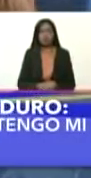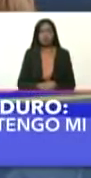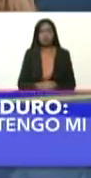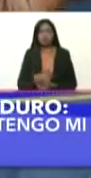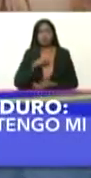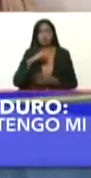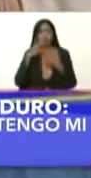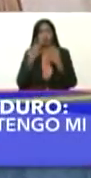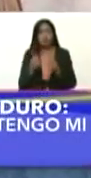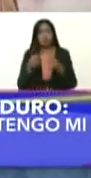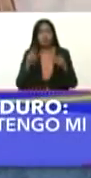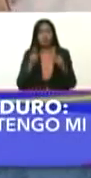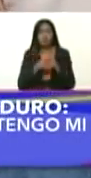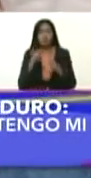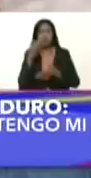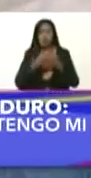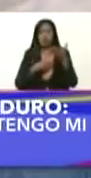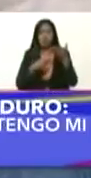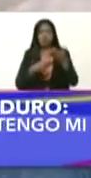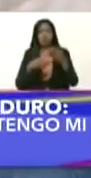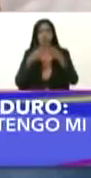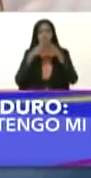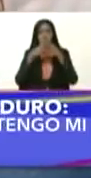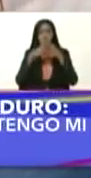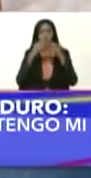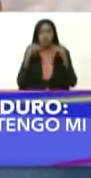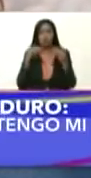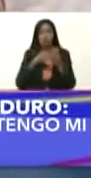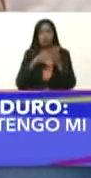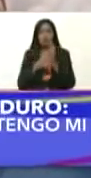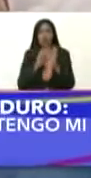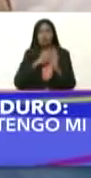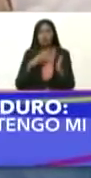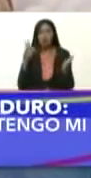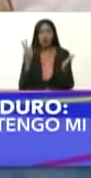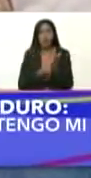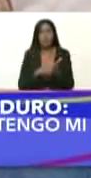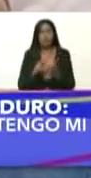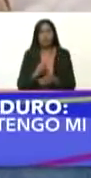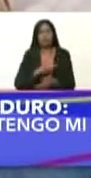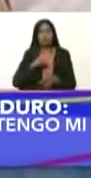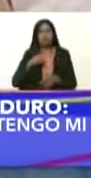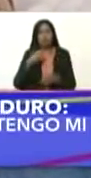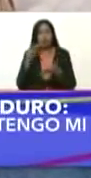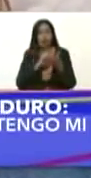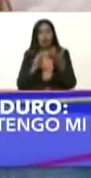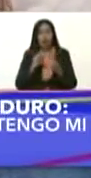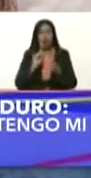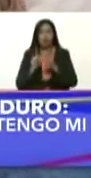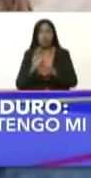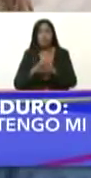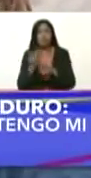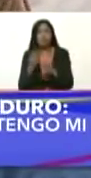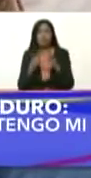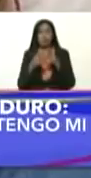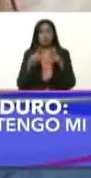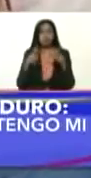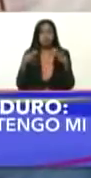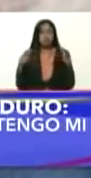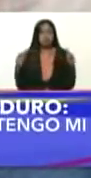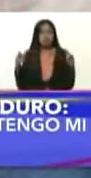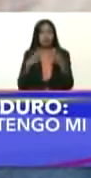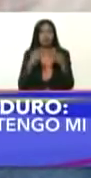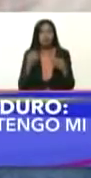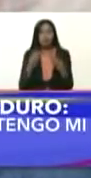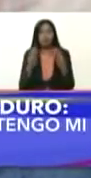Entendemos que usted tiene un documento con todo lo que allá aprobamos. En este momento vamos a leer solo alguna, porque sería extenso leerlas todas.